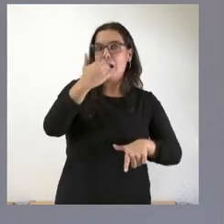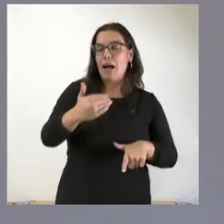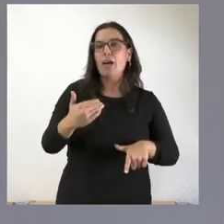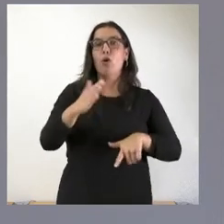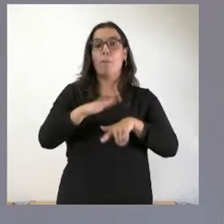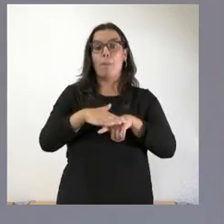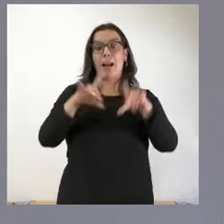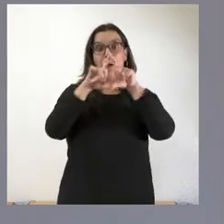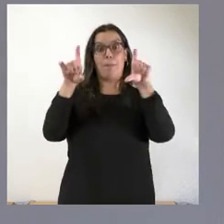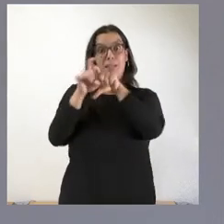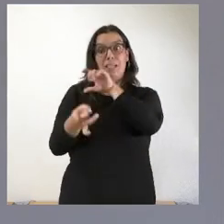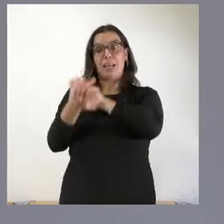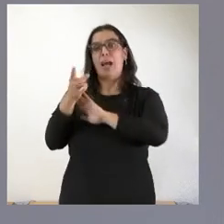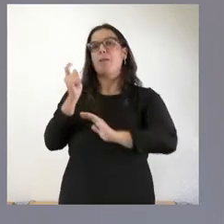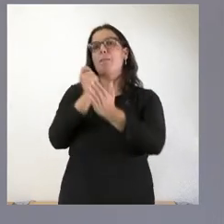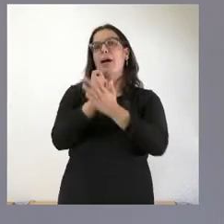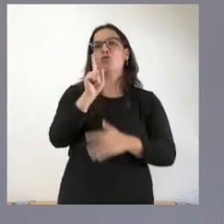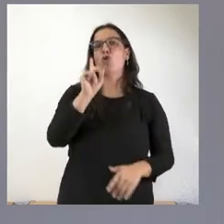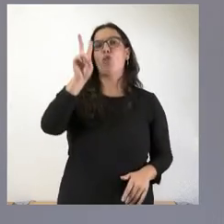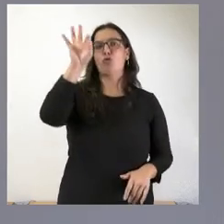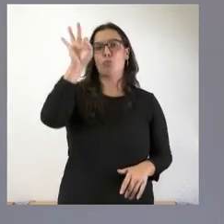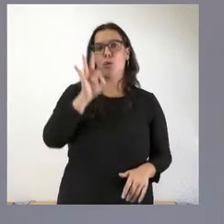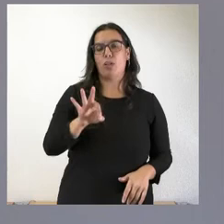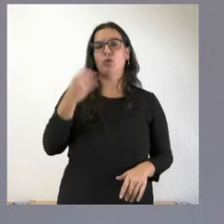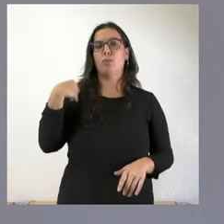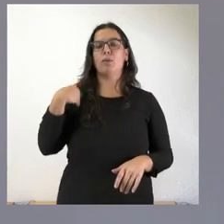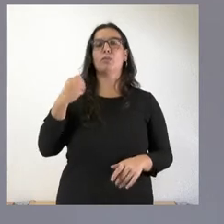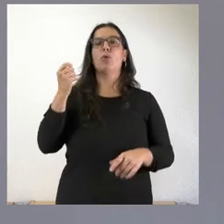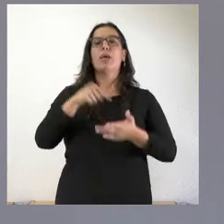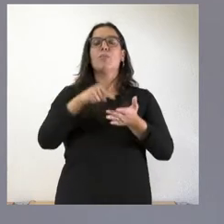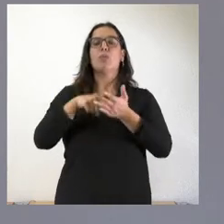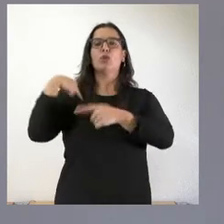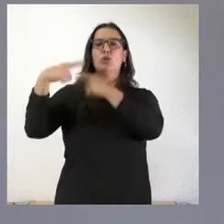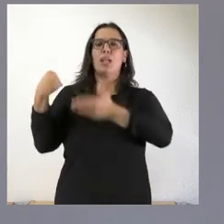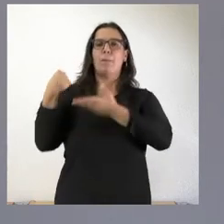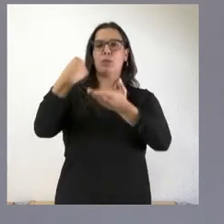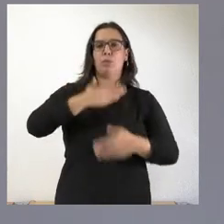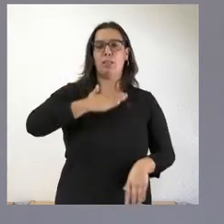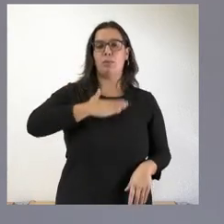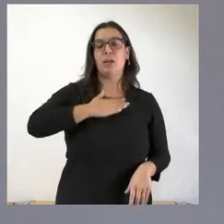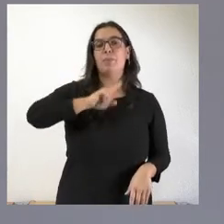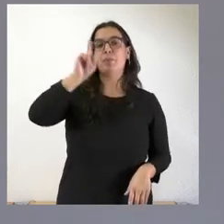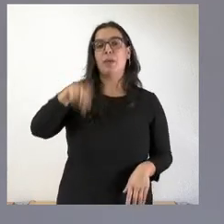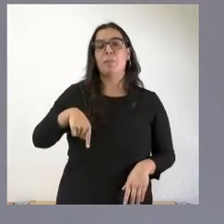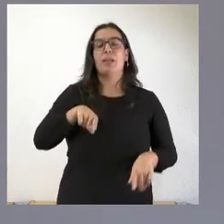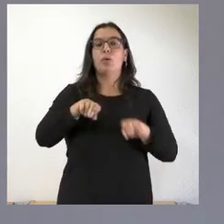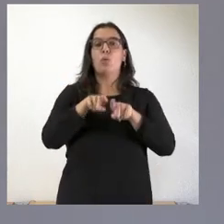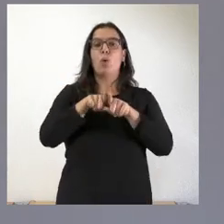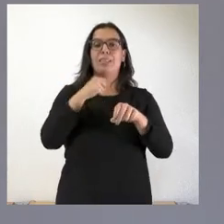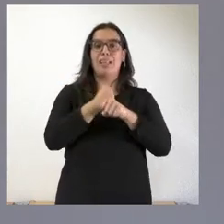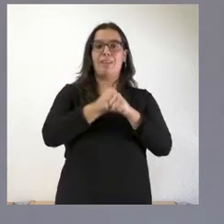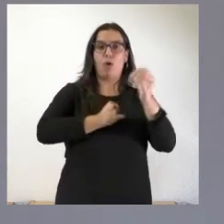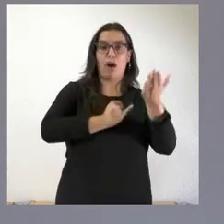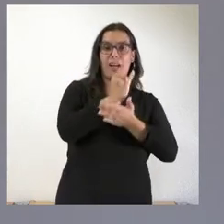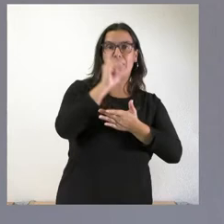productiva pagarán solo el 2% en el impuesto de transmisiones patrimoniales. El apoyo a la continuidad de la actividad agraria y el nuevo relevo generacional